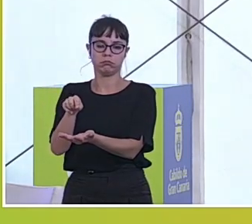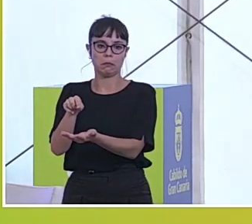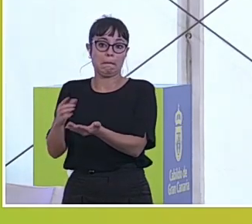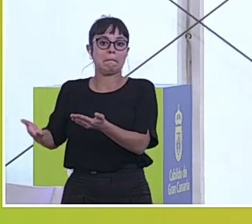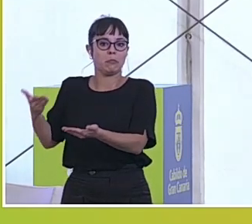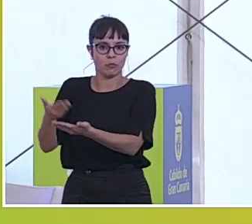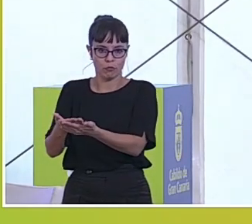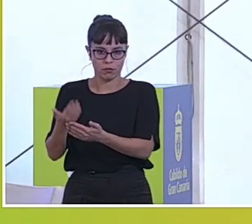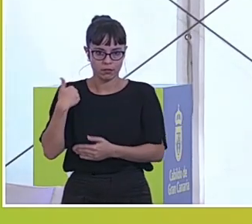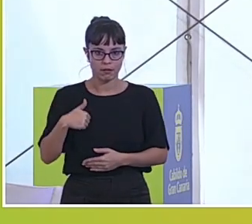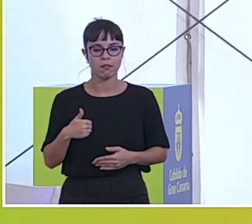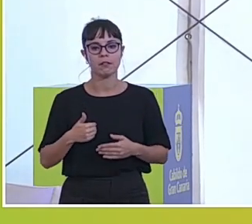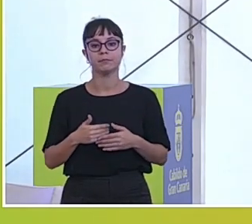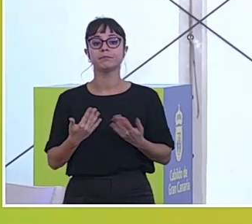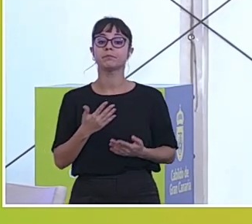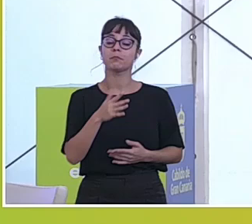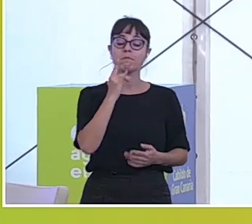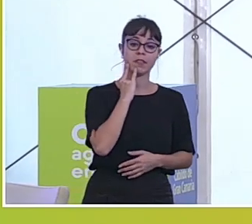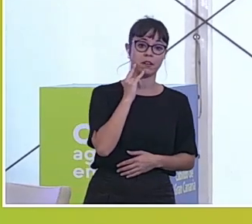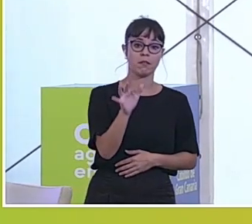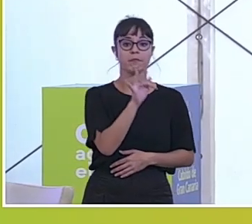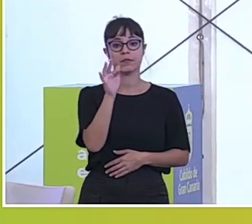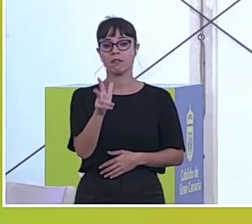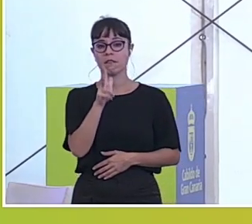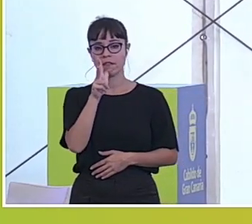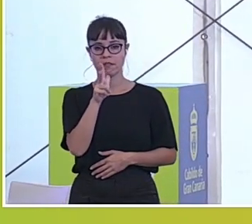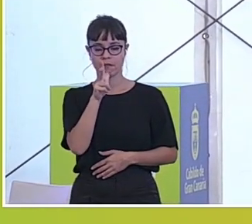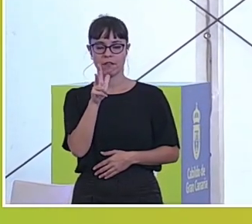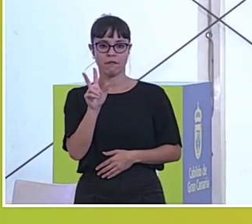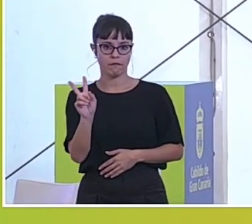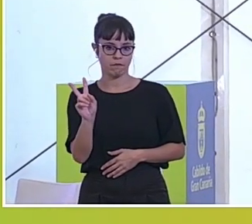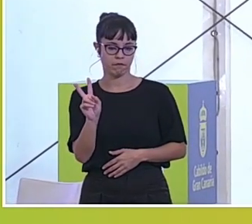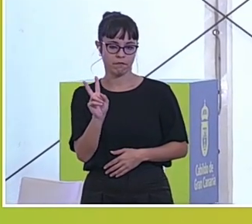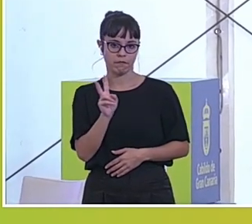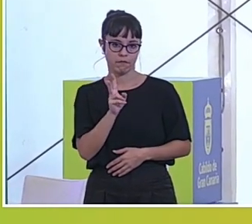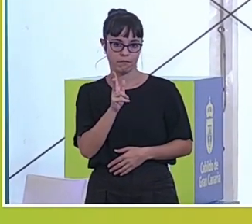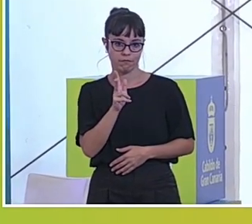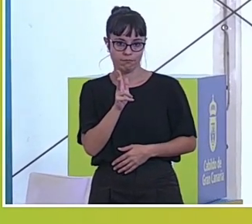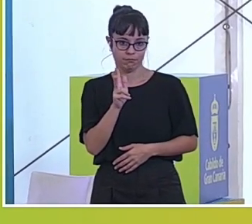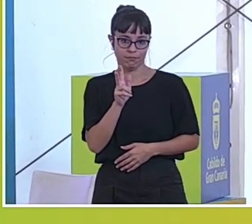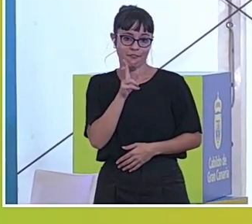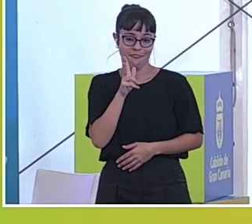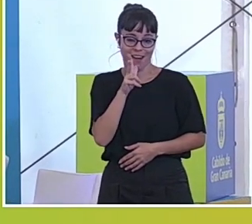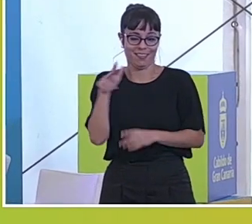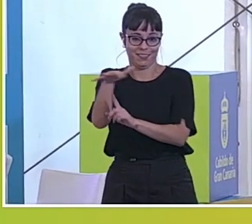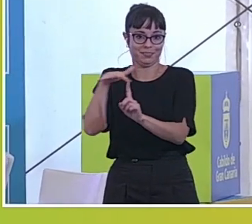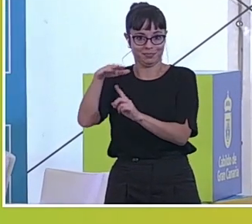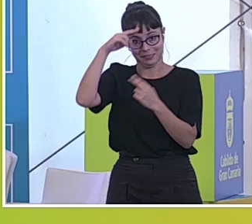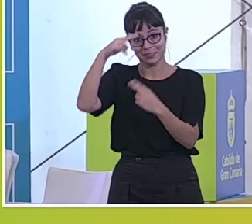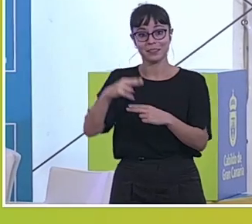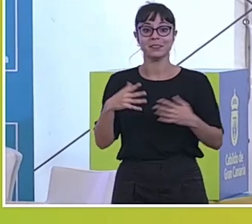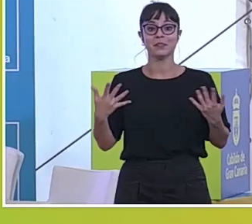hidrógeno verde. El hidrógeno verde, además, digamos que tiene la capacidad de llegar a algunos sectores en los